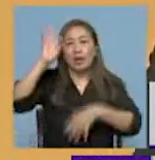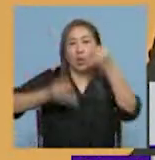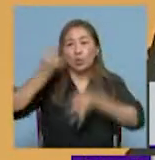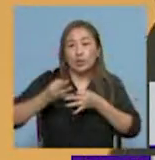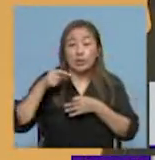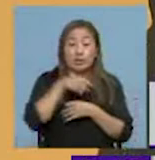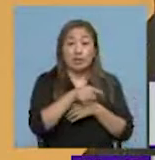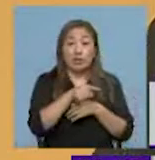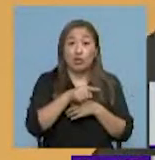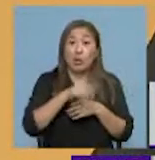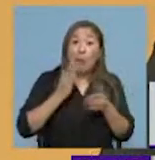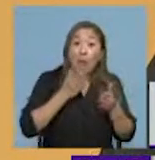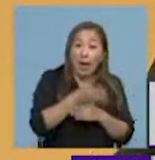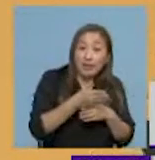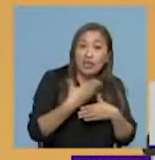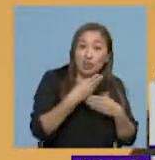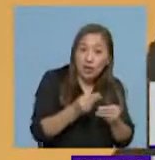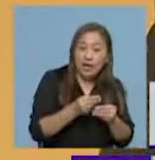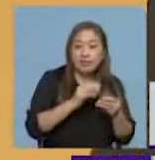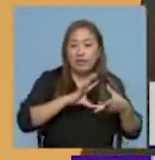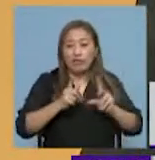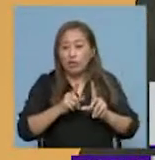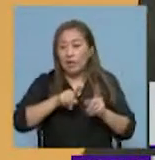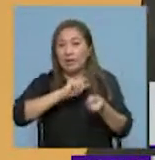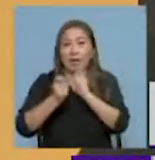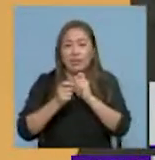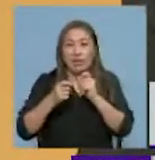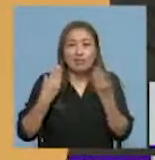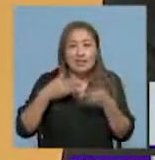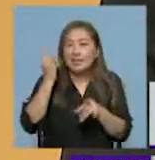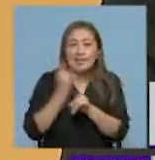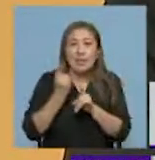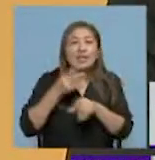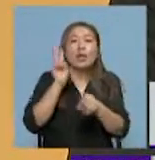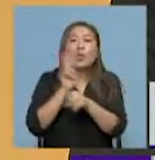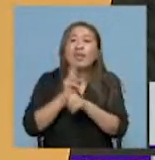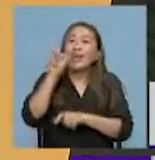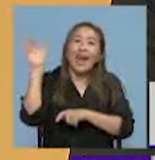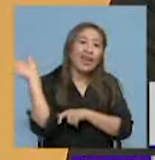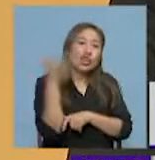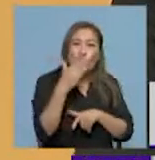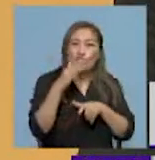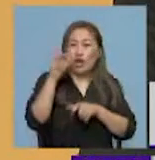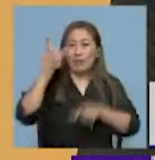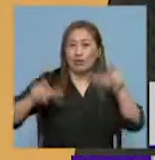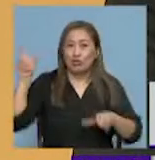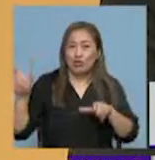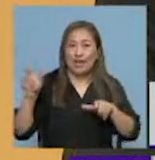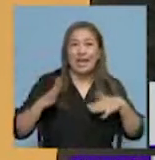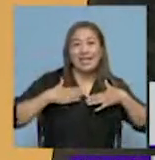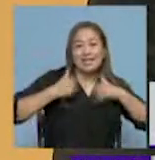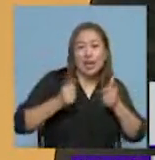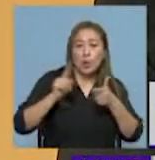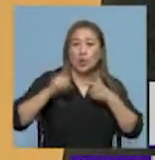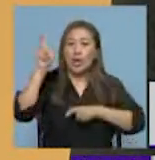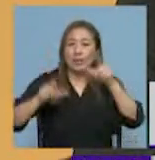actúas o si no actúas si actúa de esta manera o si está de acuerdo hay que proteger a los equipos sanitarios no se puede exponer a